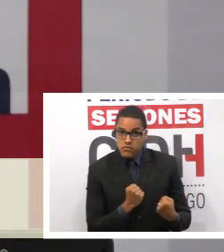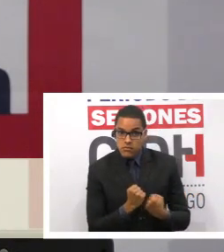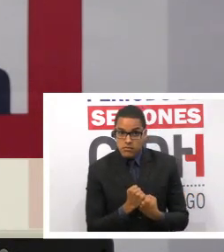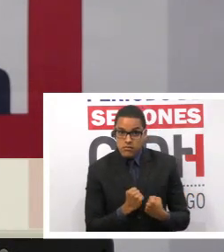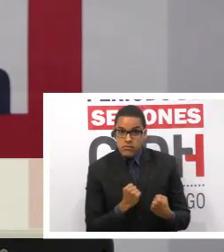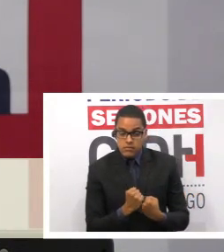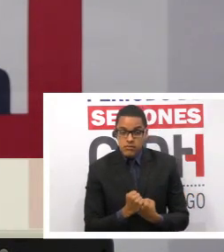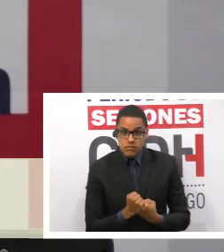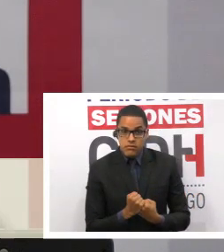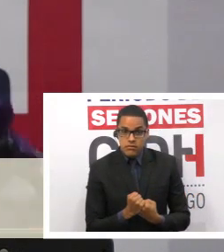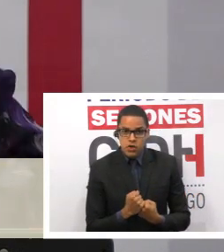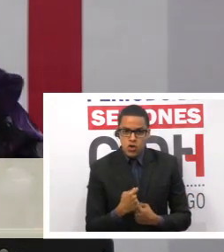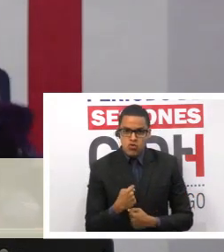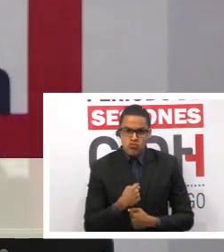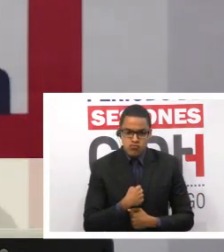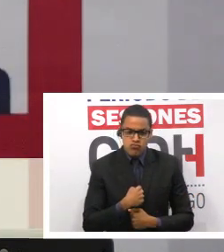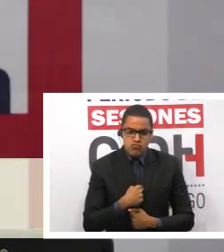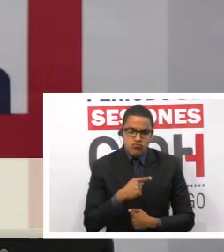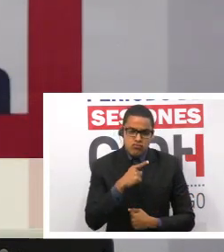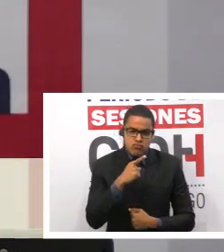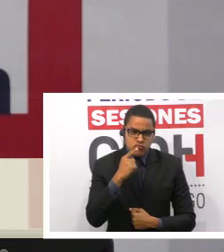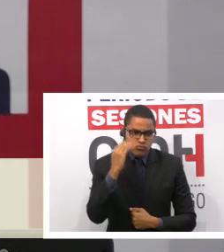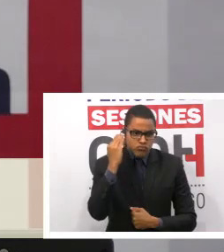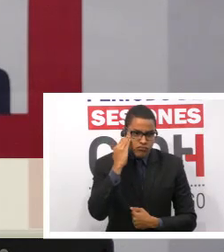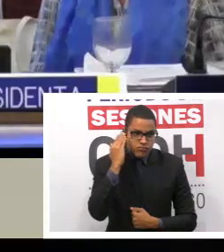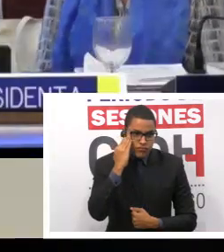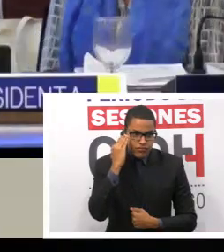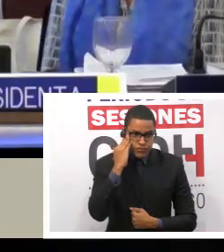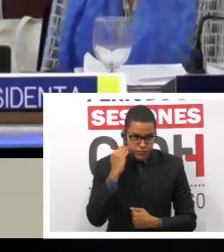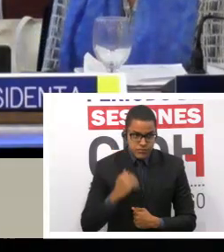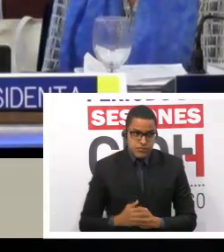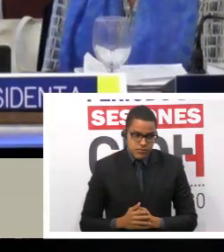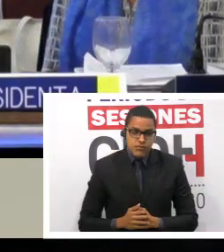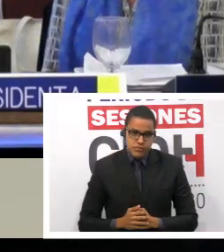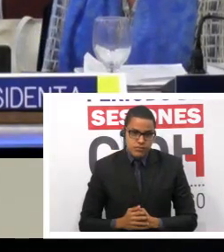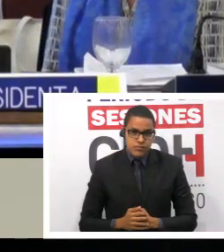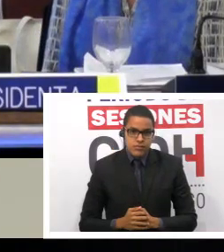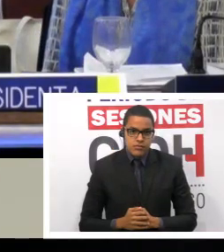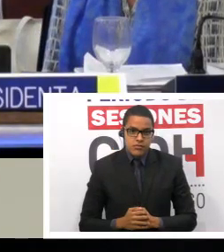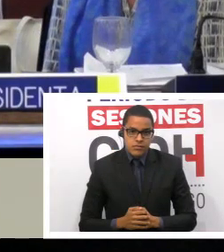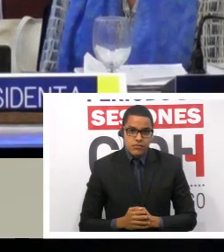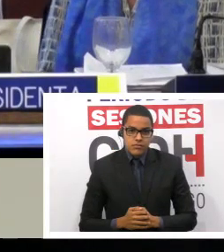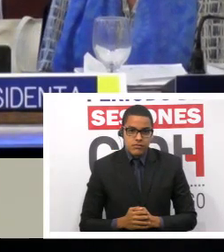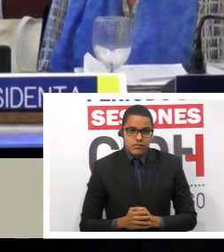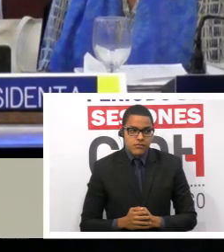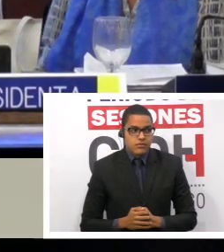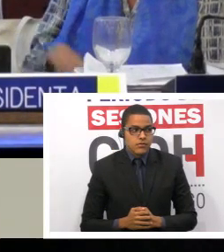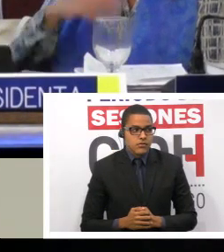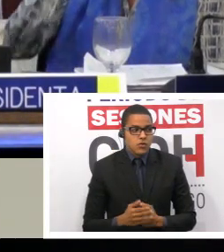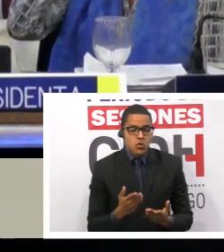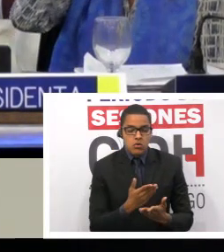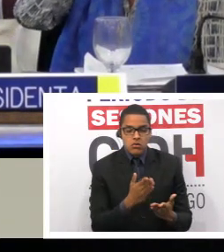peticiones de también el aire en el comité